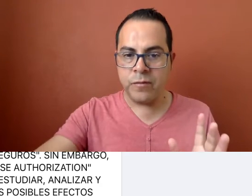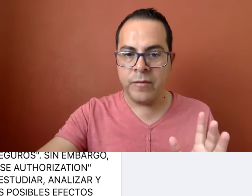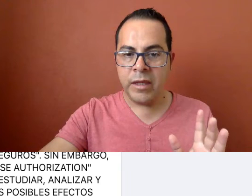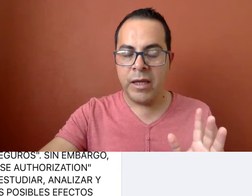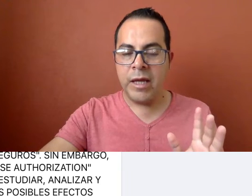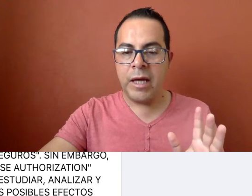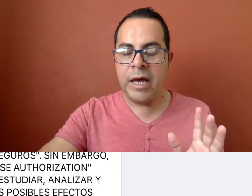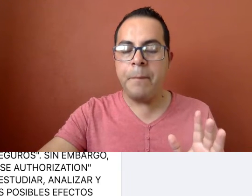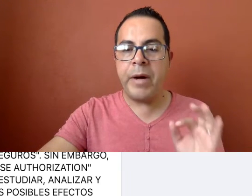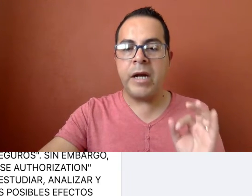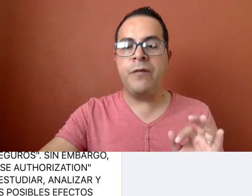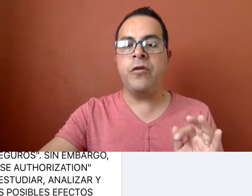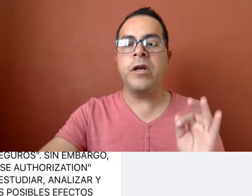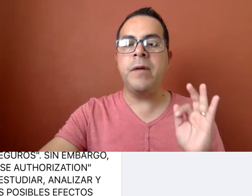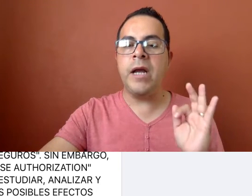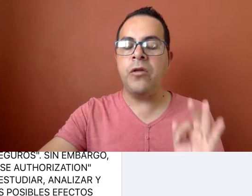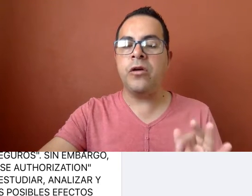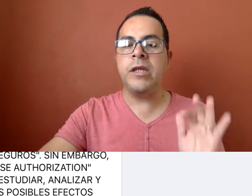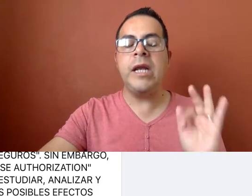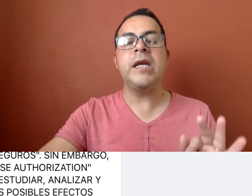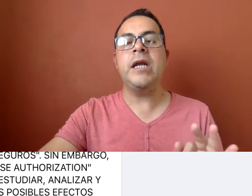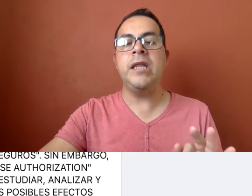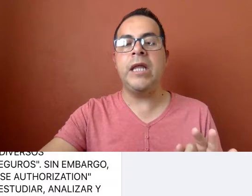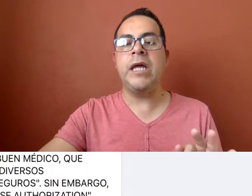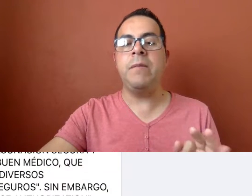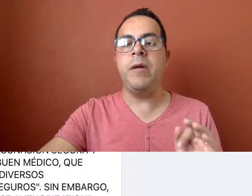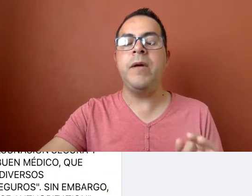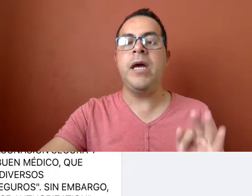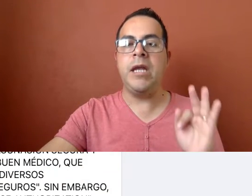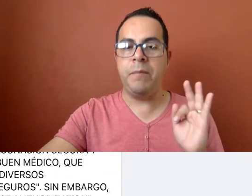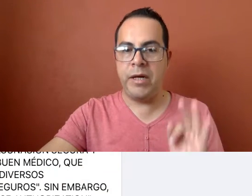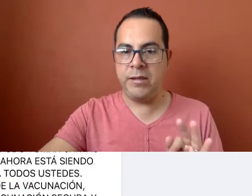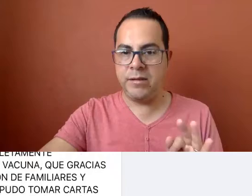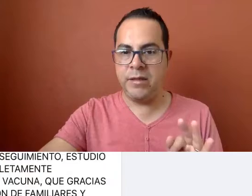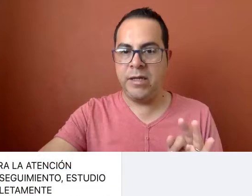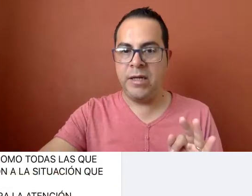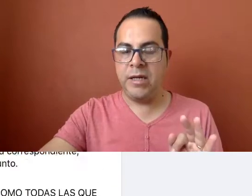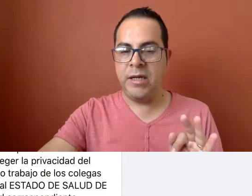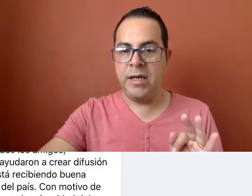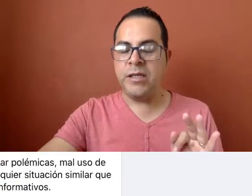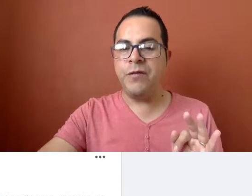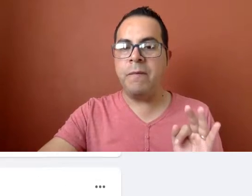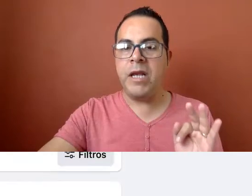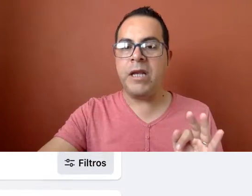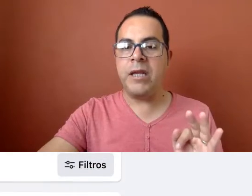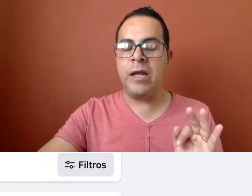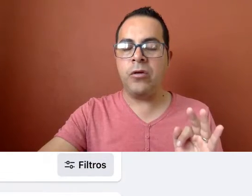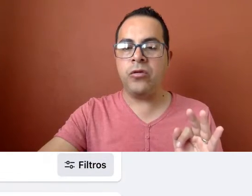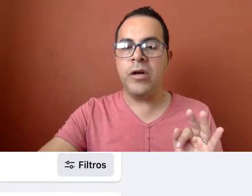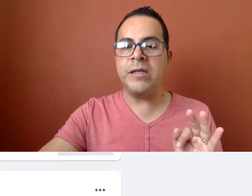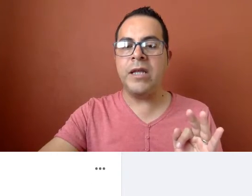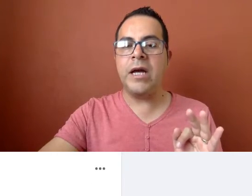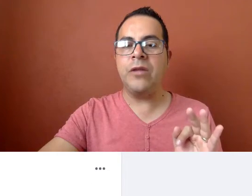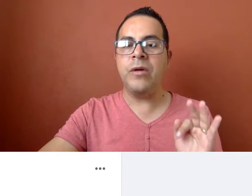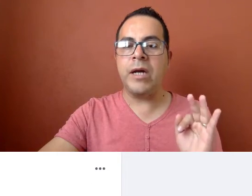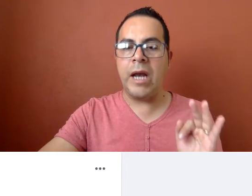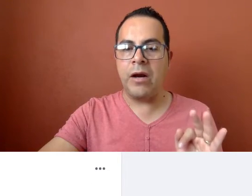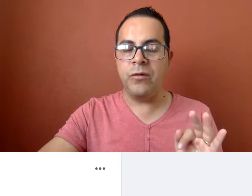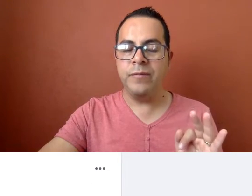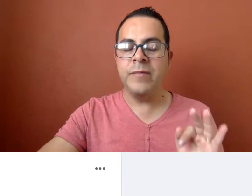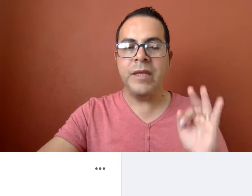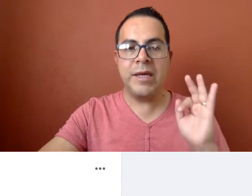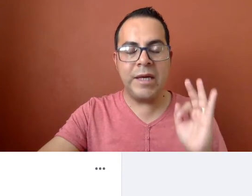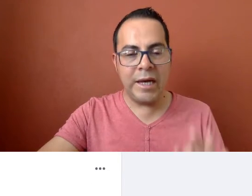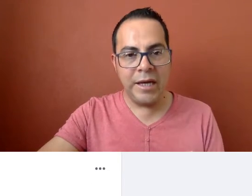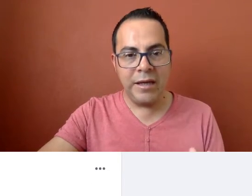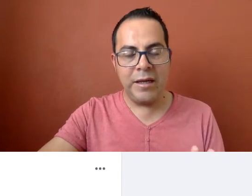económicos. ¿Qué párrafo revelador de la realidad que vive en el país? Este familiar de la doctora está dejando en